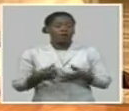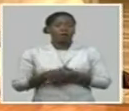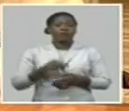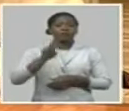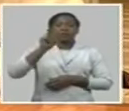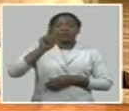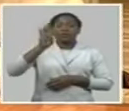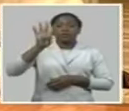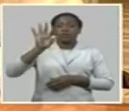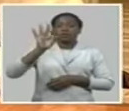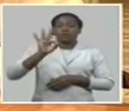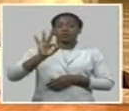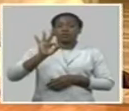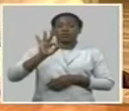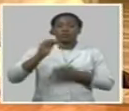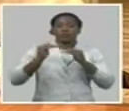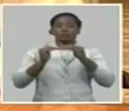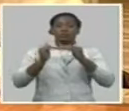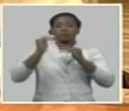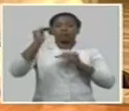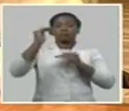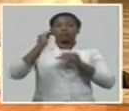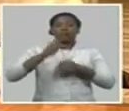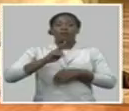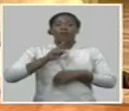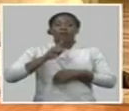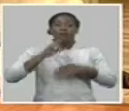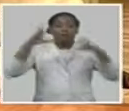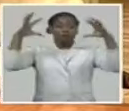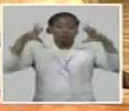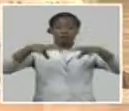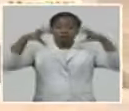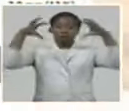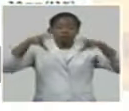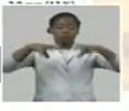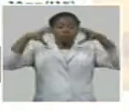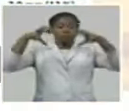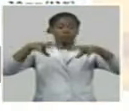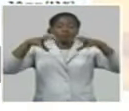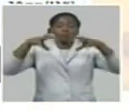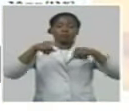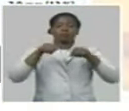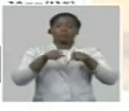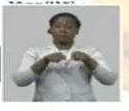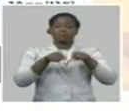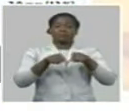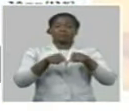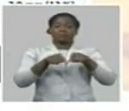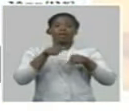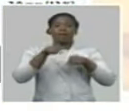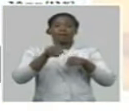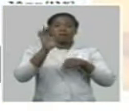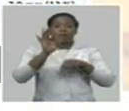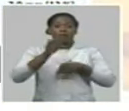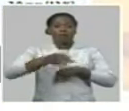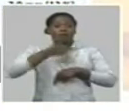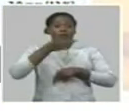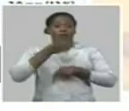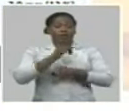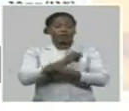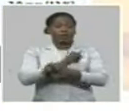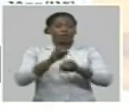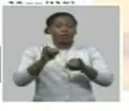248 milímetros de lluvia de lámina lluvia con relación a la media tal como se había anunciado en los